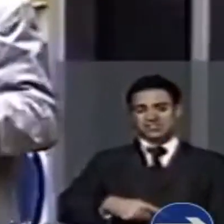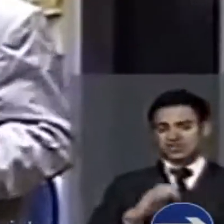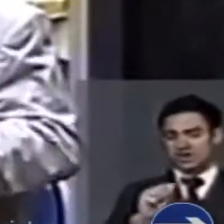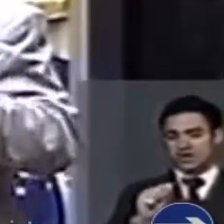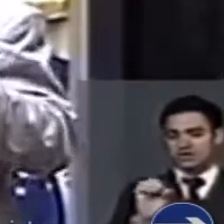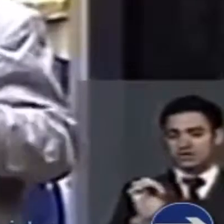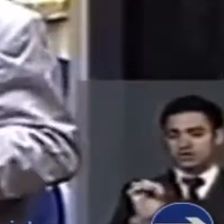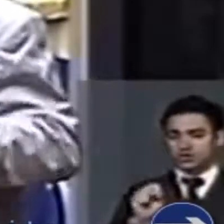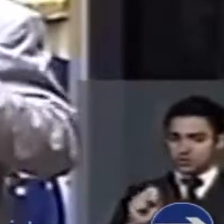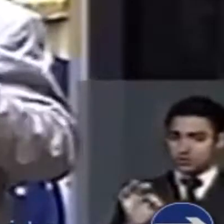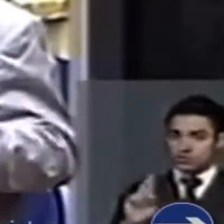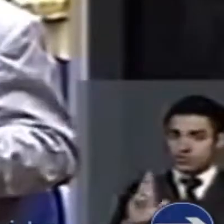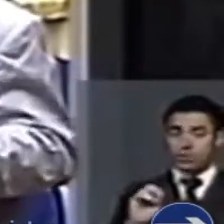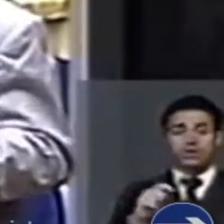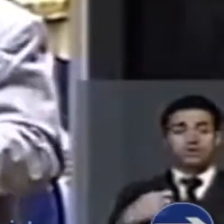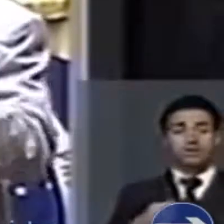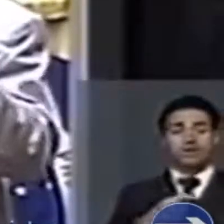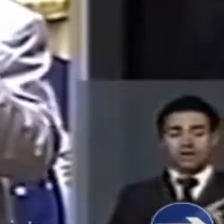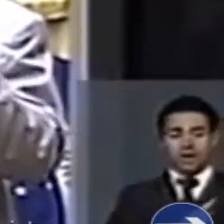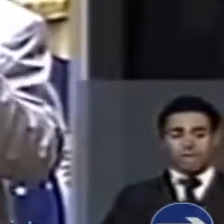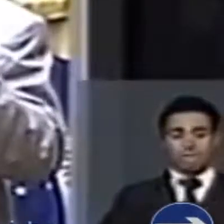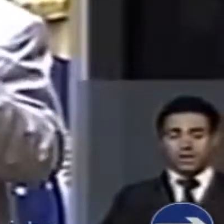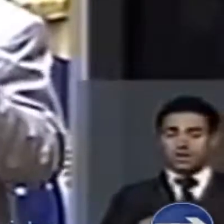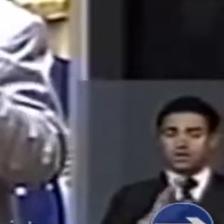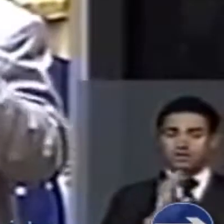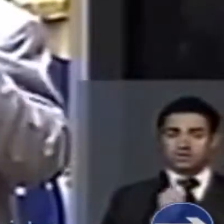Quien apoya al gobierno de Castro